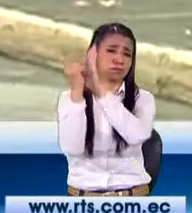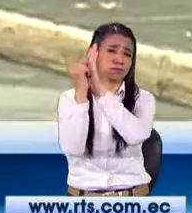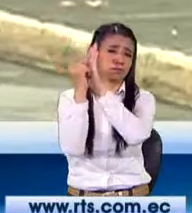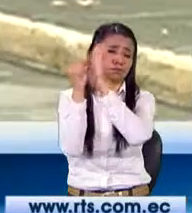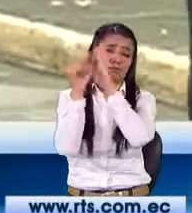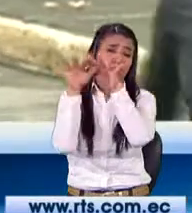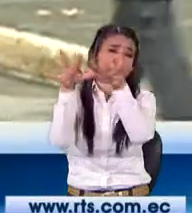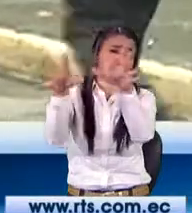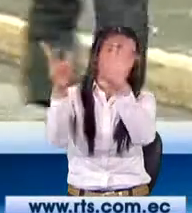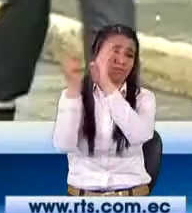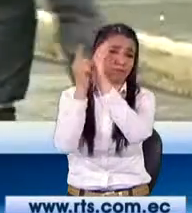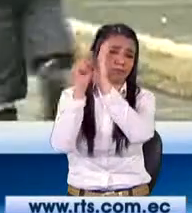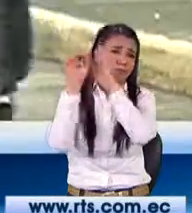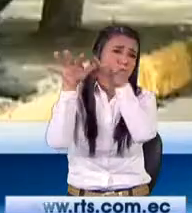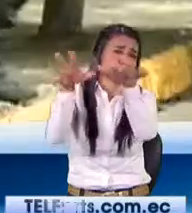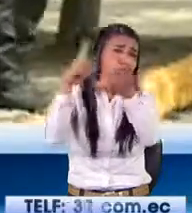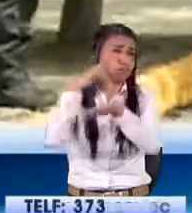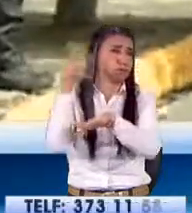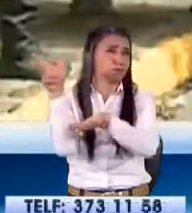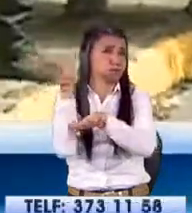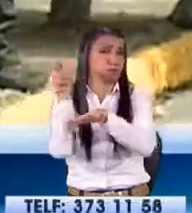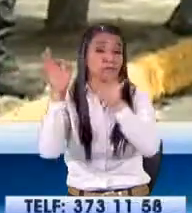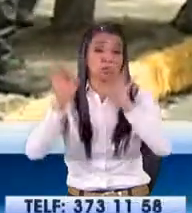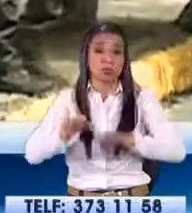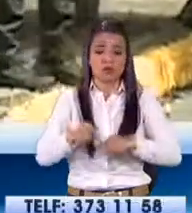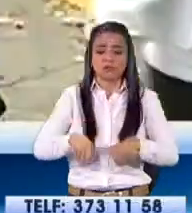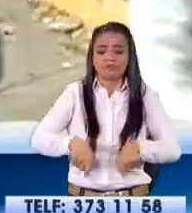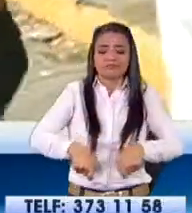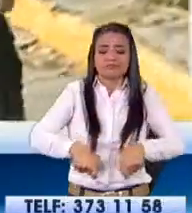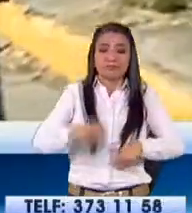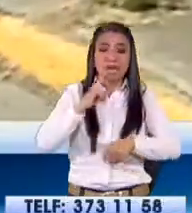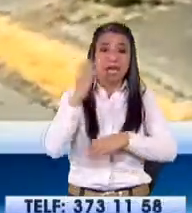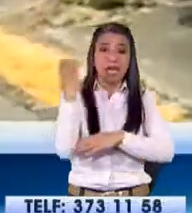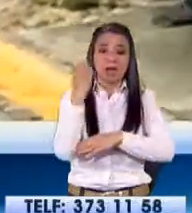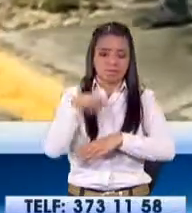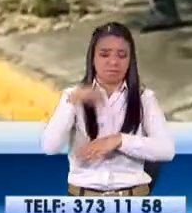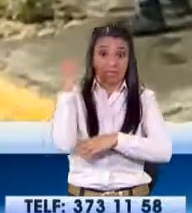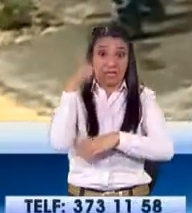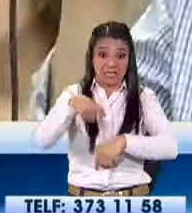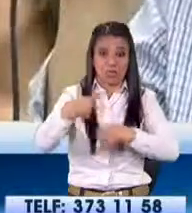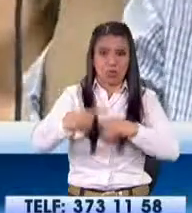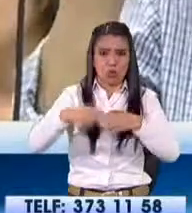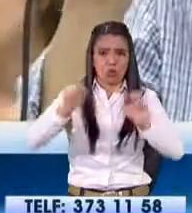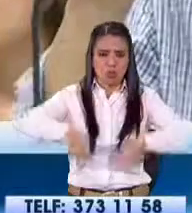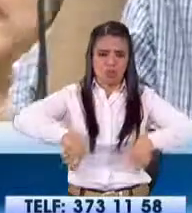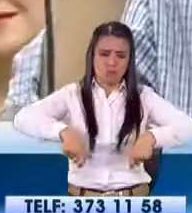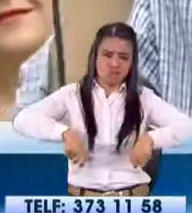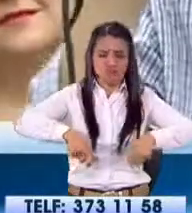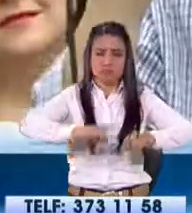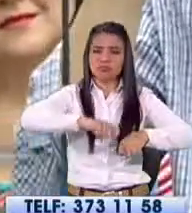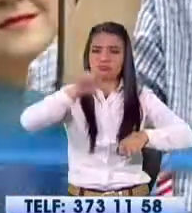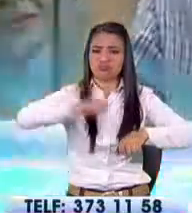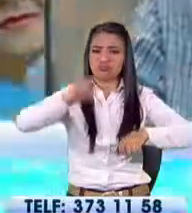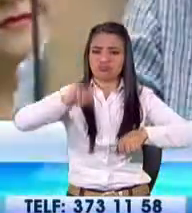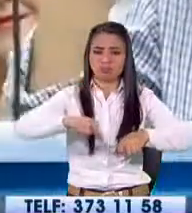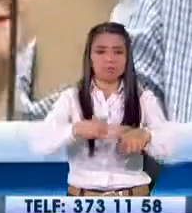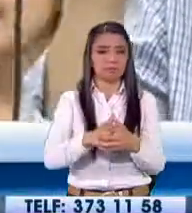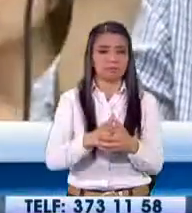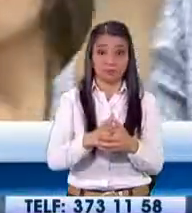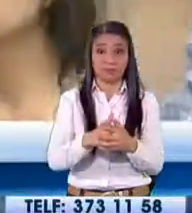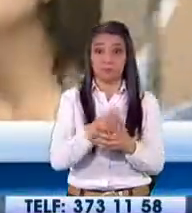el mismo que podrá ser manejado desde el Comité de Operaciones de Emergencia en Quito. El mismo cuenta con cámaras